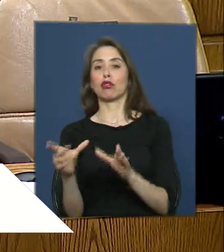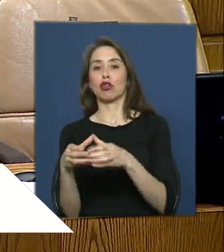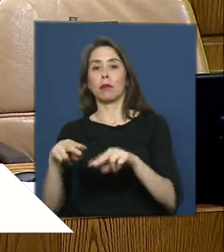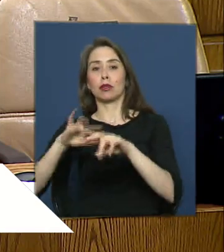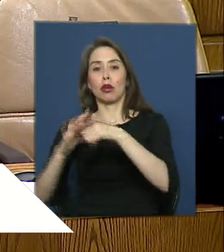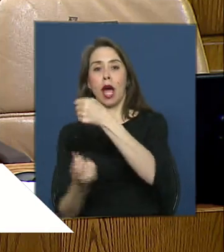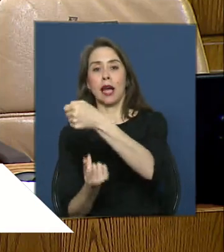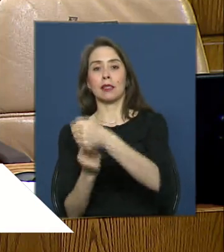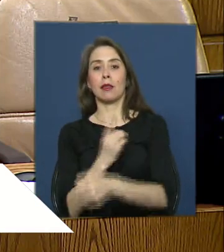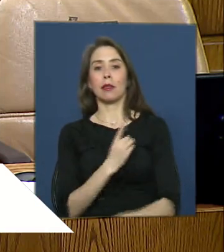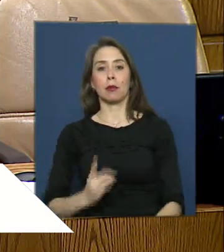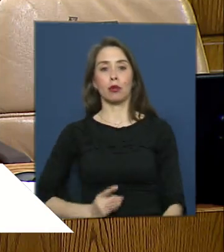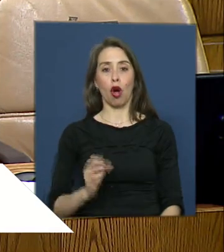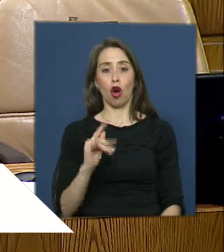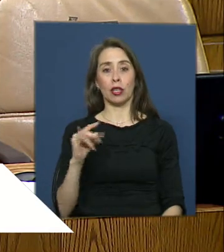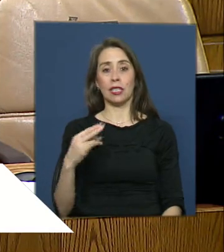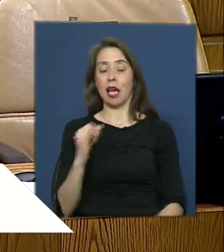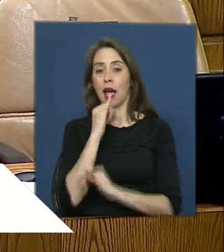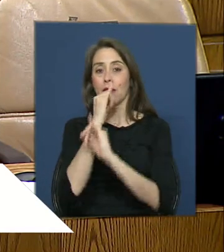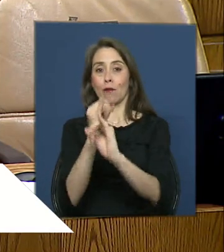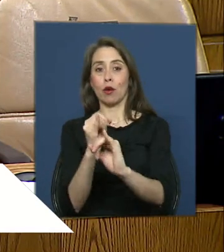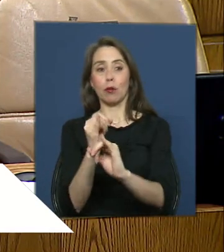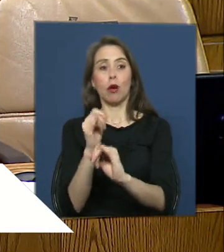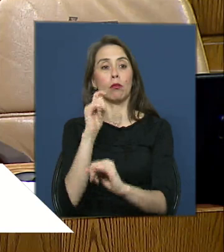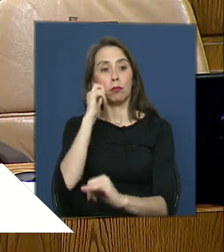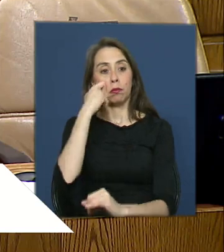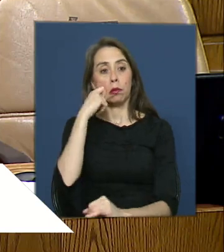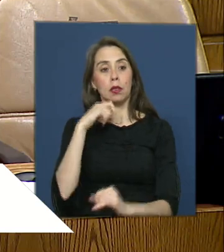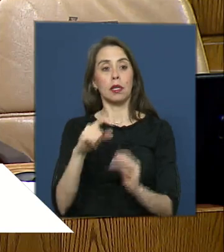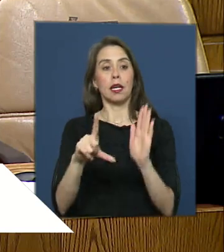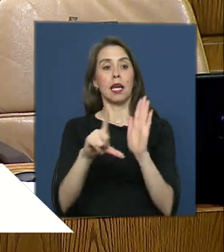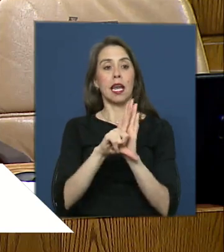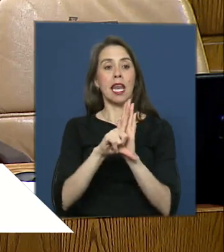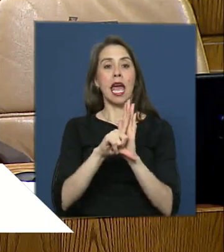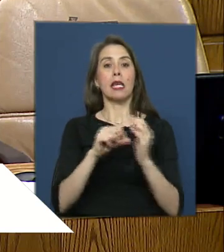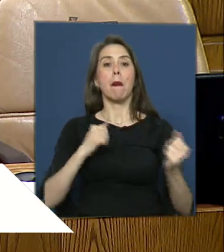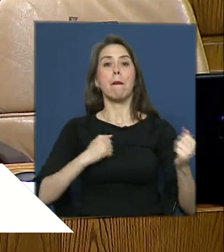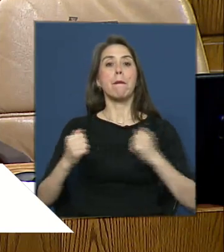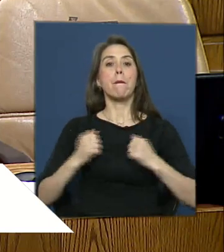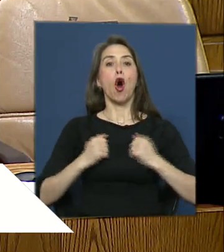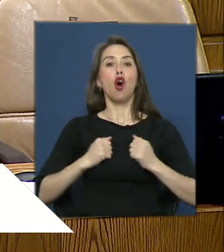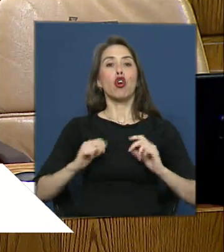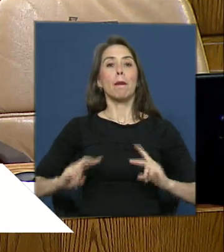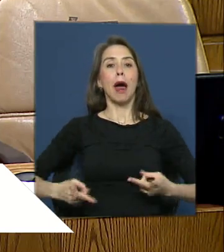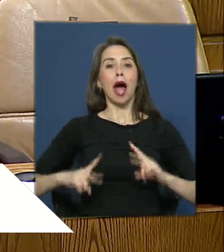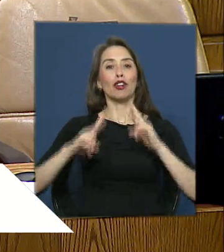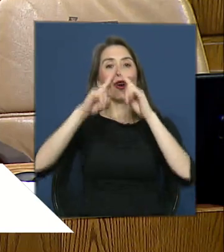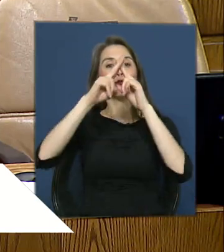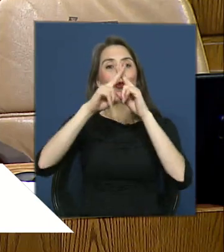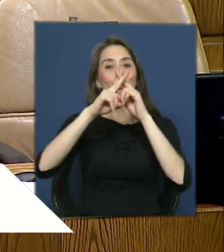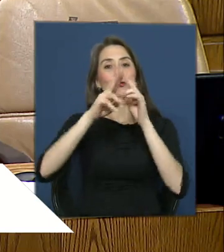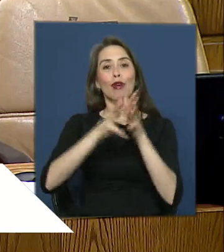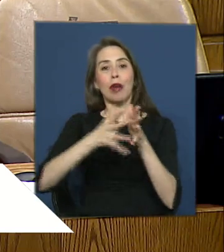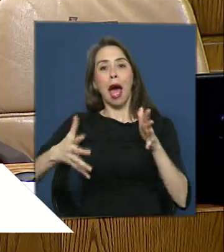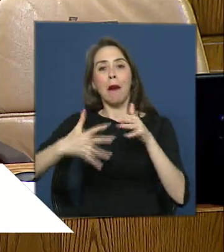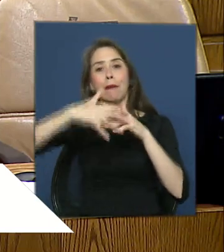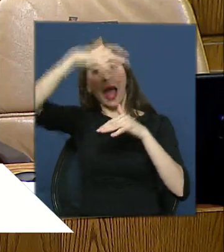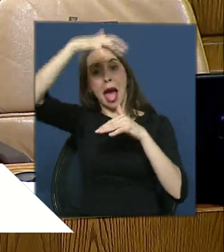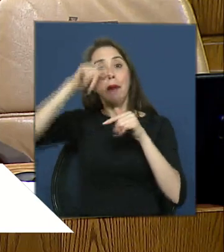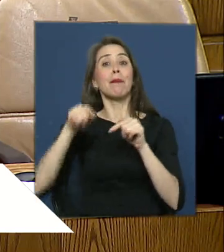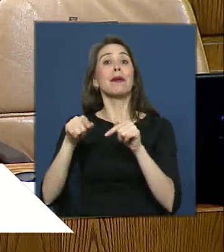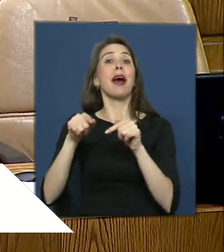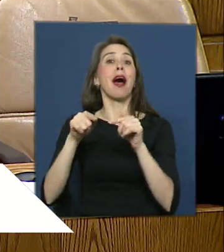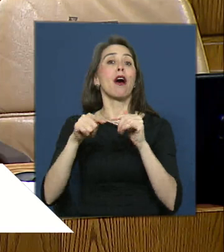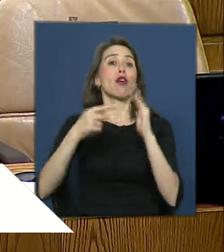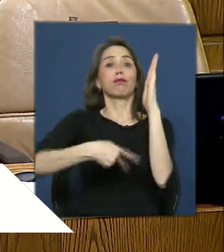de Hacienda, el diputado José Miguel Ortiz, más conocida como la ley del mono para los establecimientos educacionales, creemos que es un